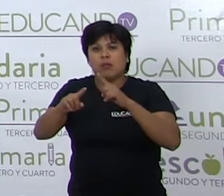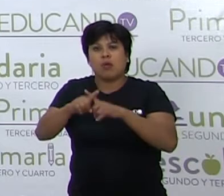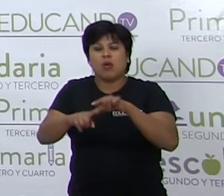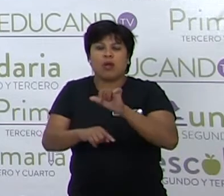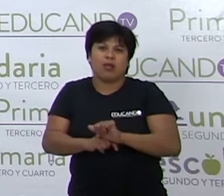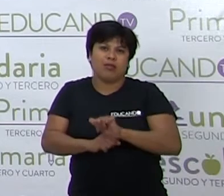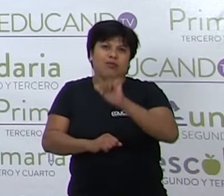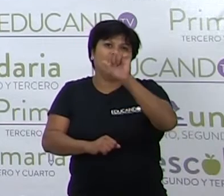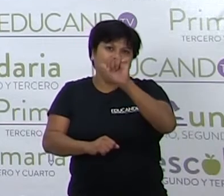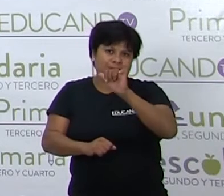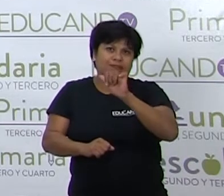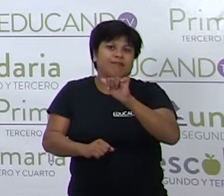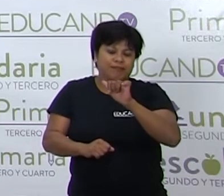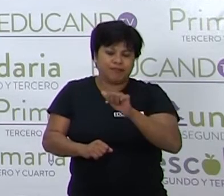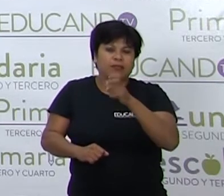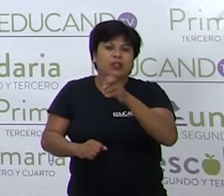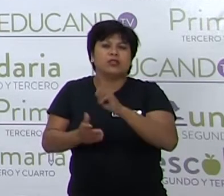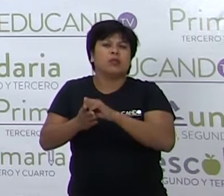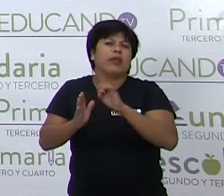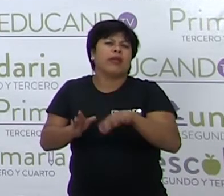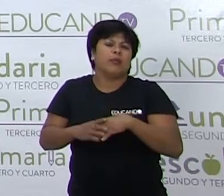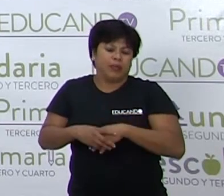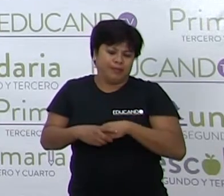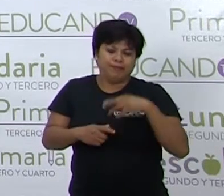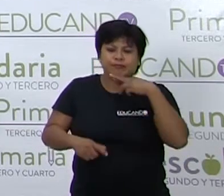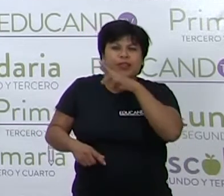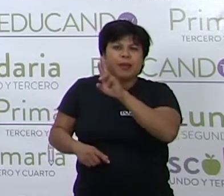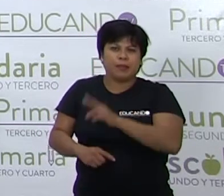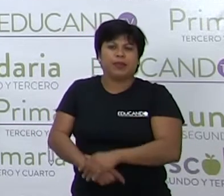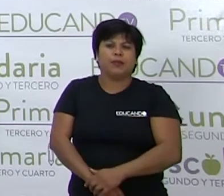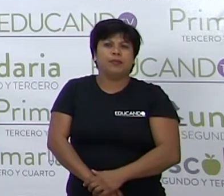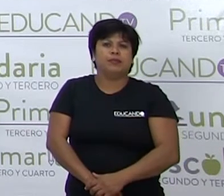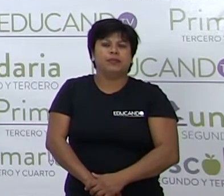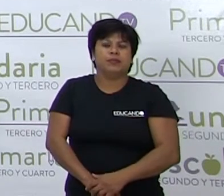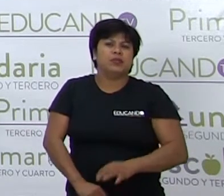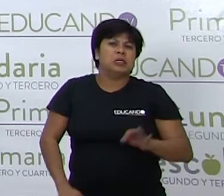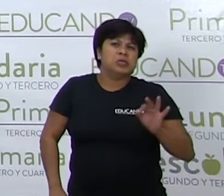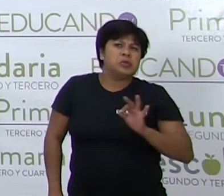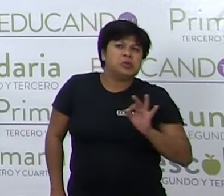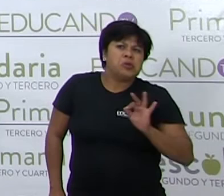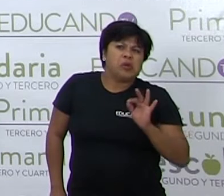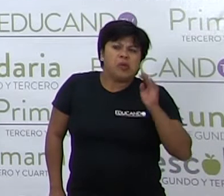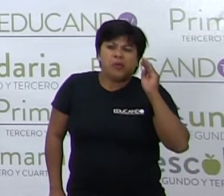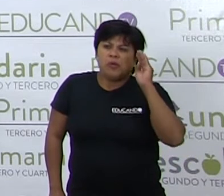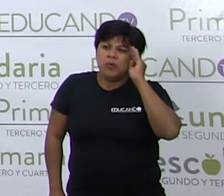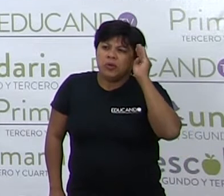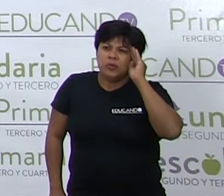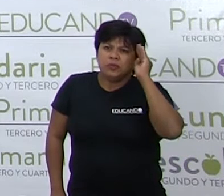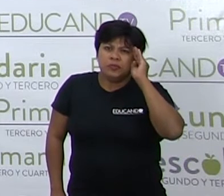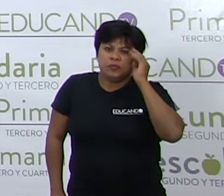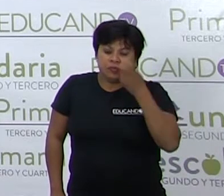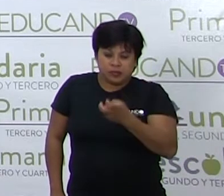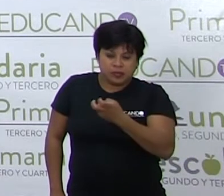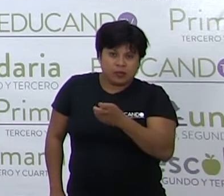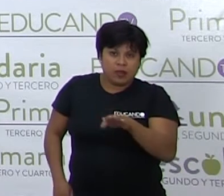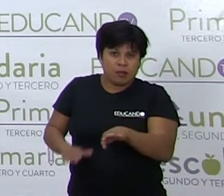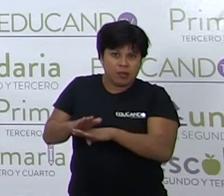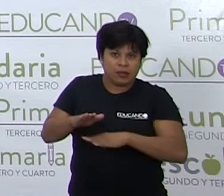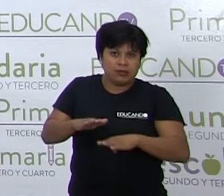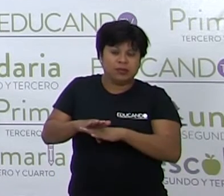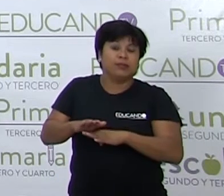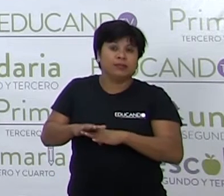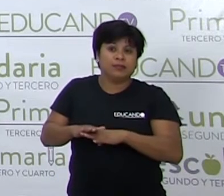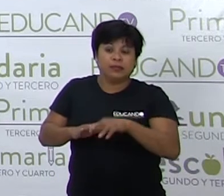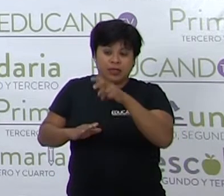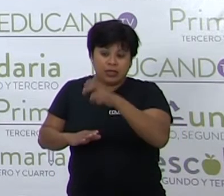en eso vamos a poner un ejemplo práctico y supongamos que esta es la base y esta base